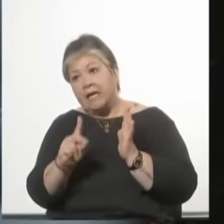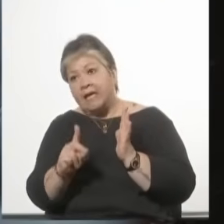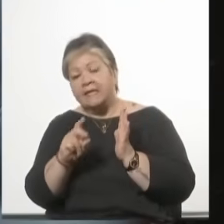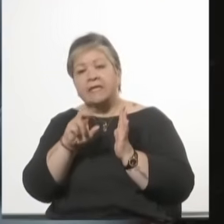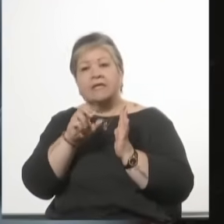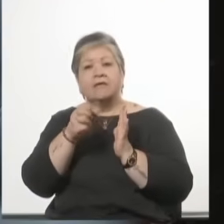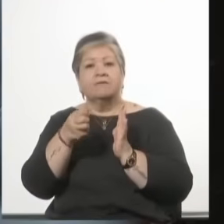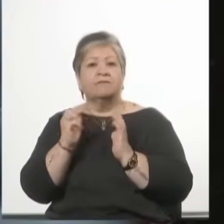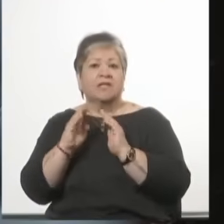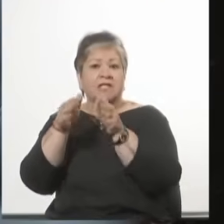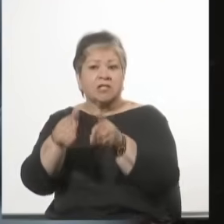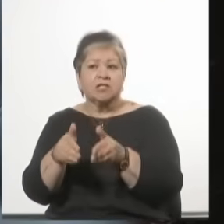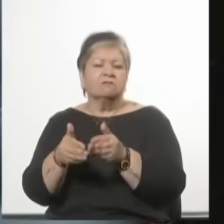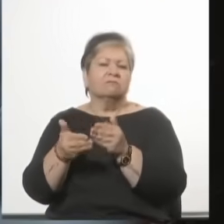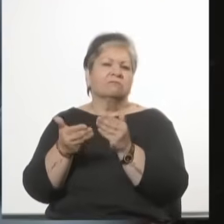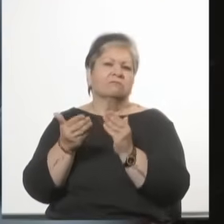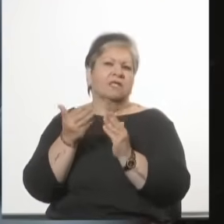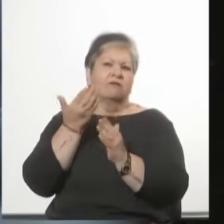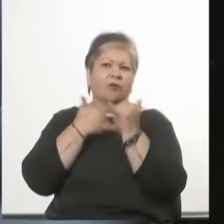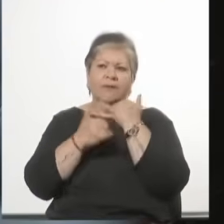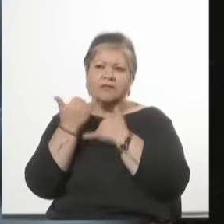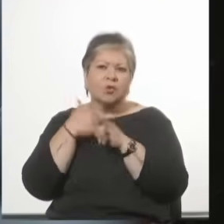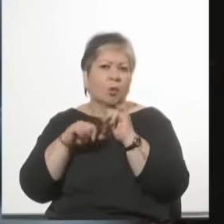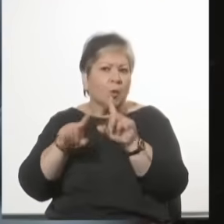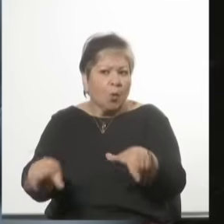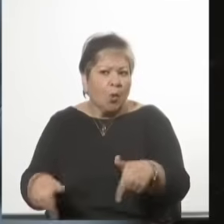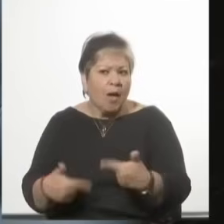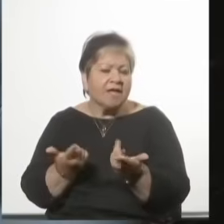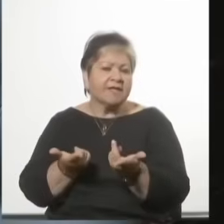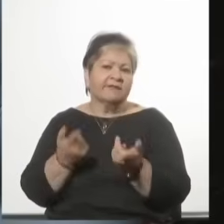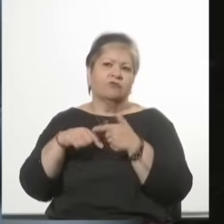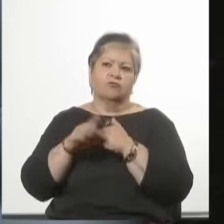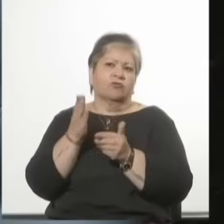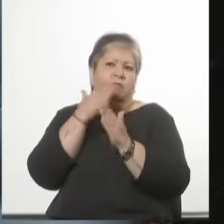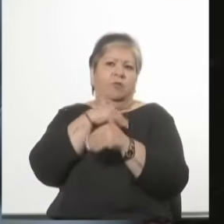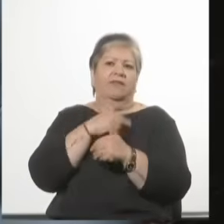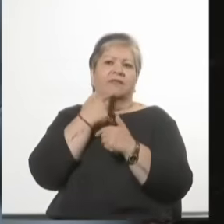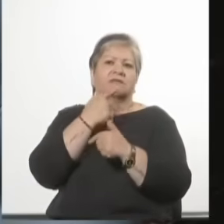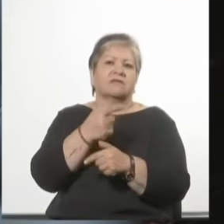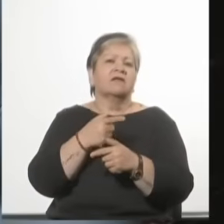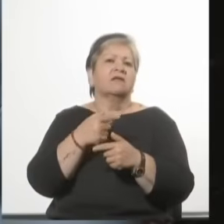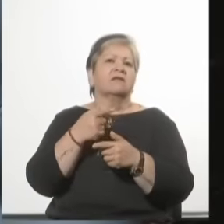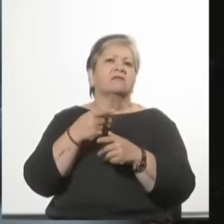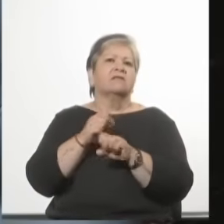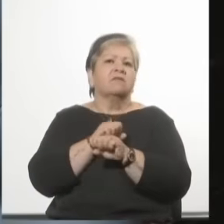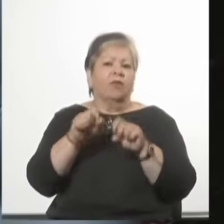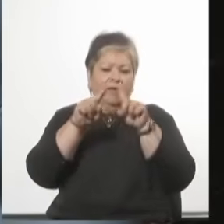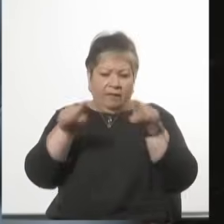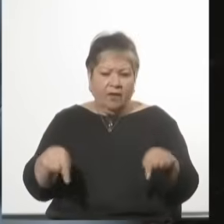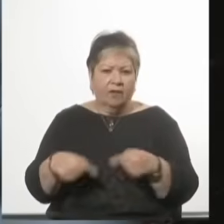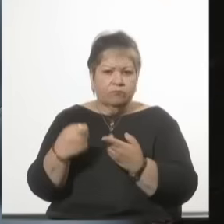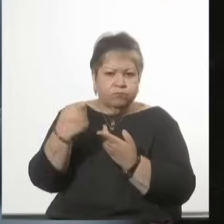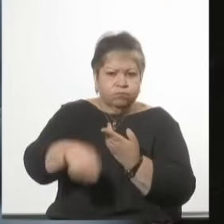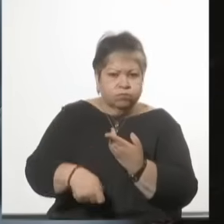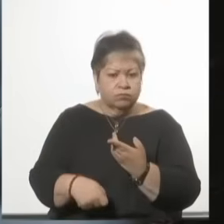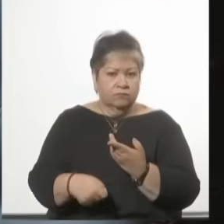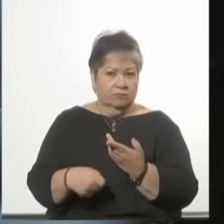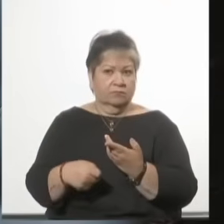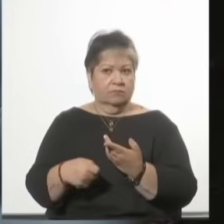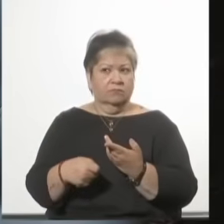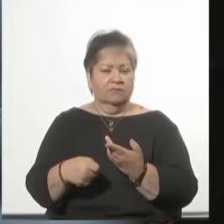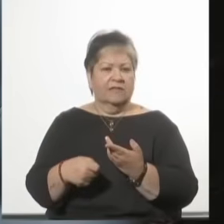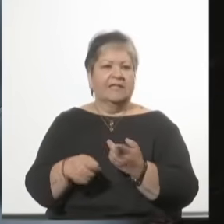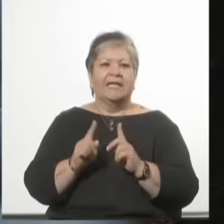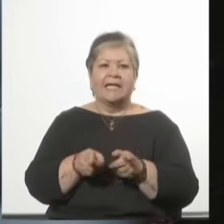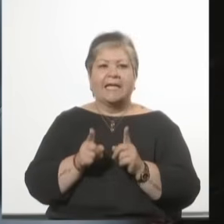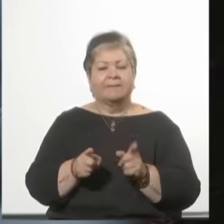no encontró información financiera sobre la entidad, no pudiendo informar si puede emitir este tipo de pólizas. En la misma comunicación,